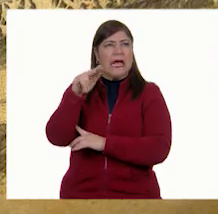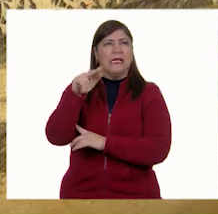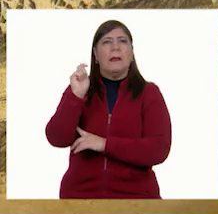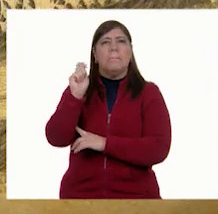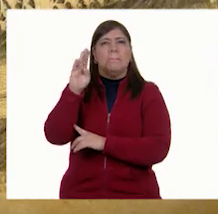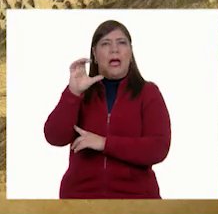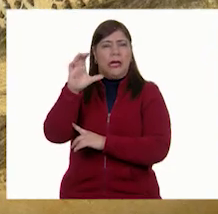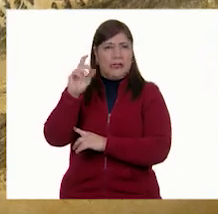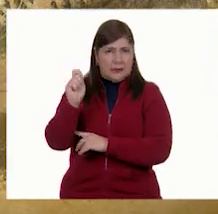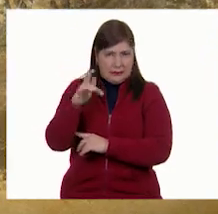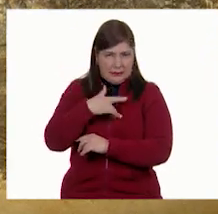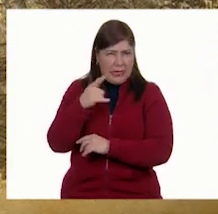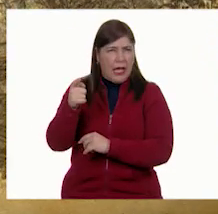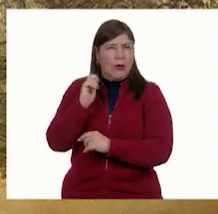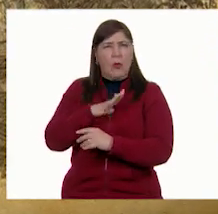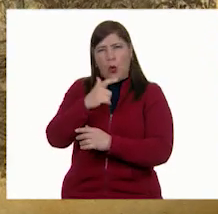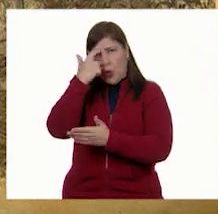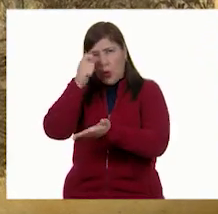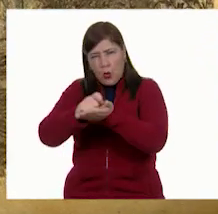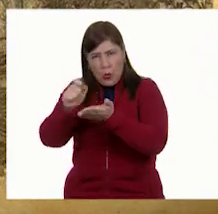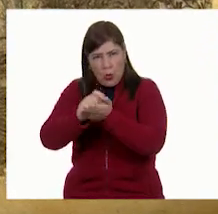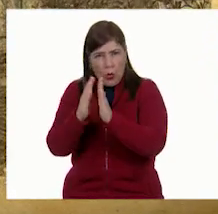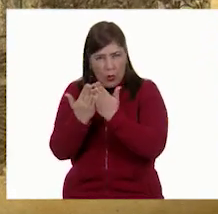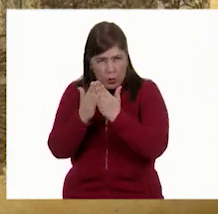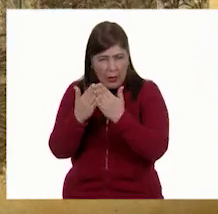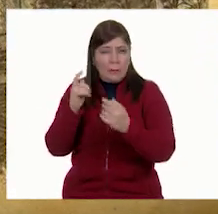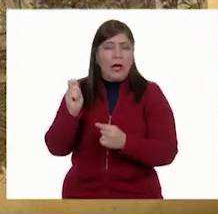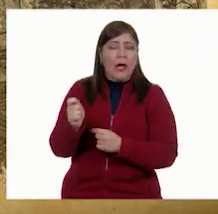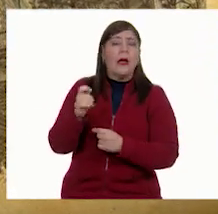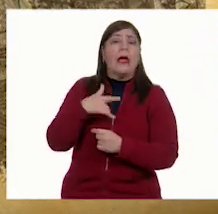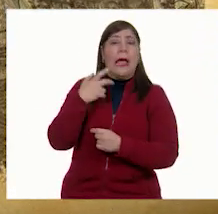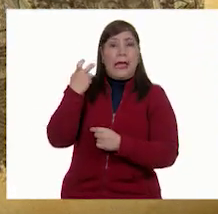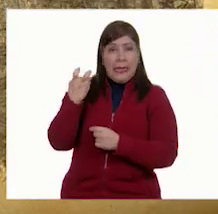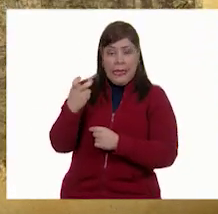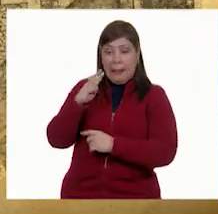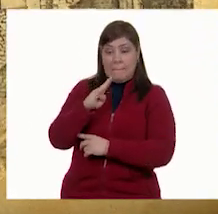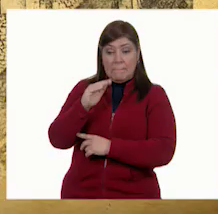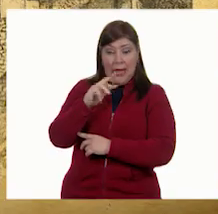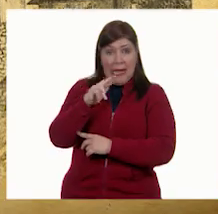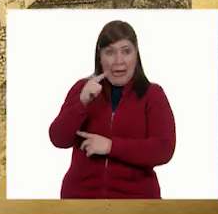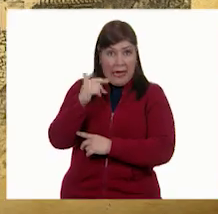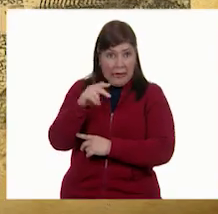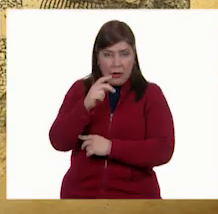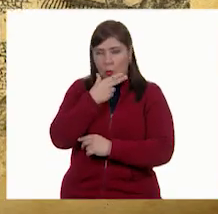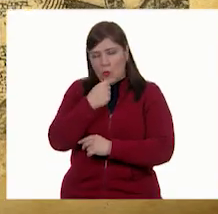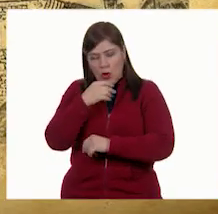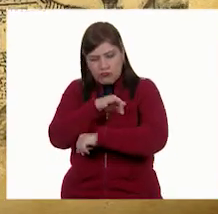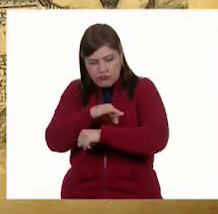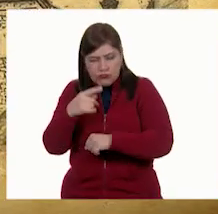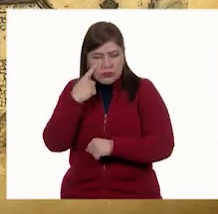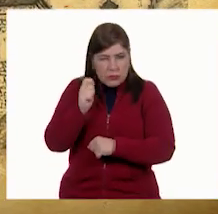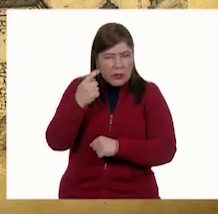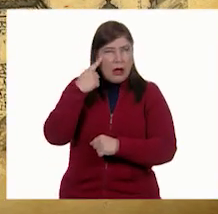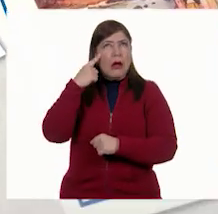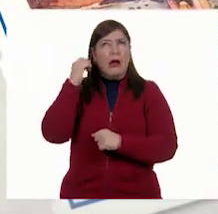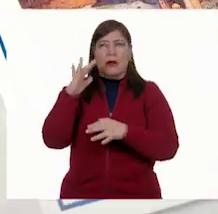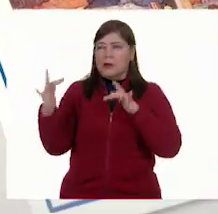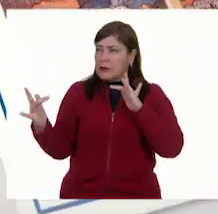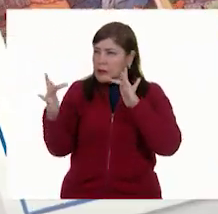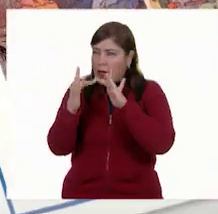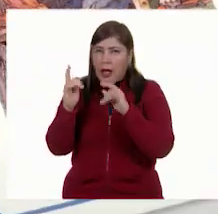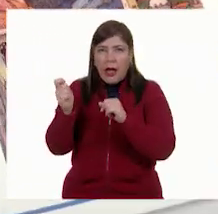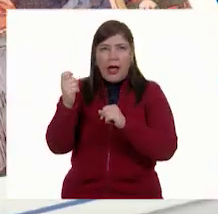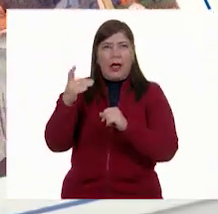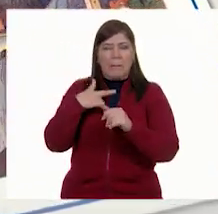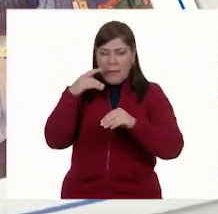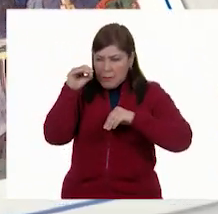del libro Jardins Enchantés. De la admiración, Barragán pasó al contacto con este creativo y el viaje se complementó con